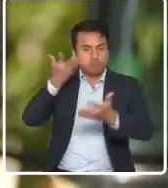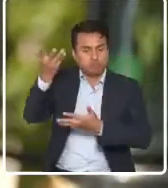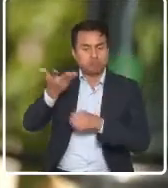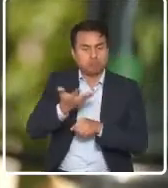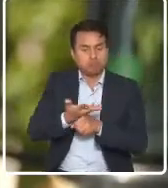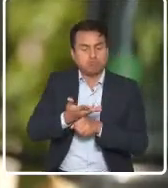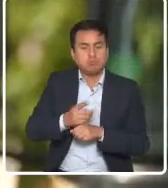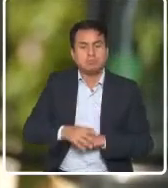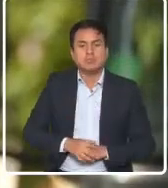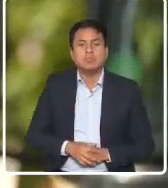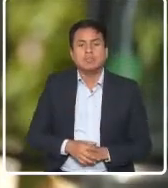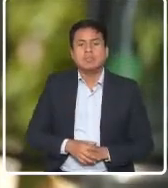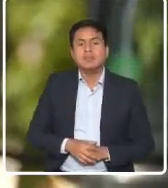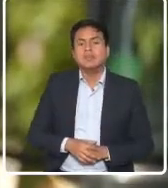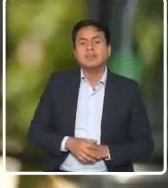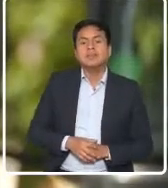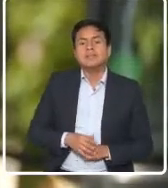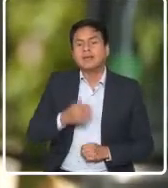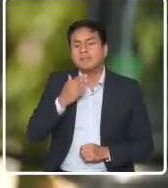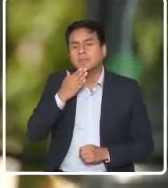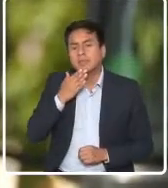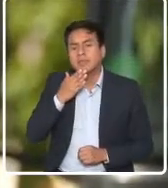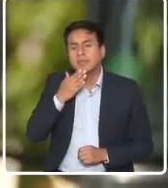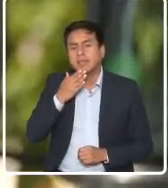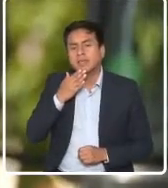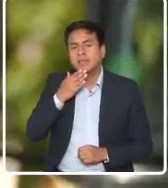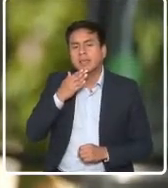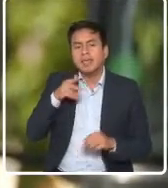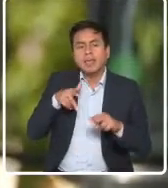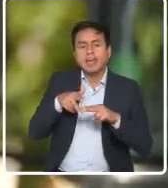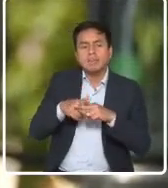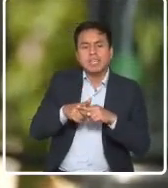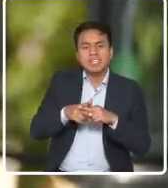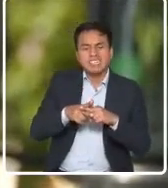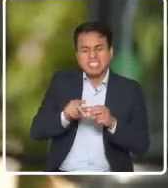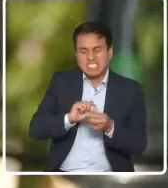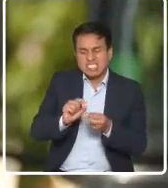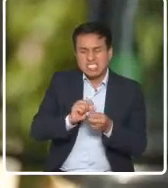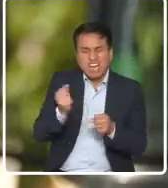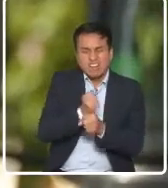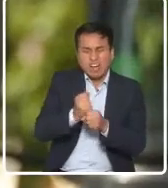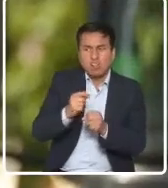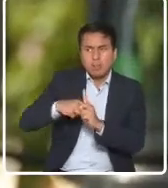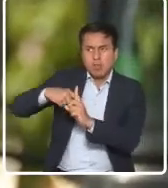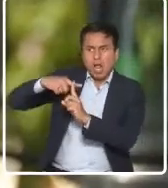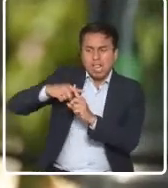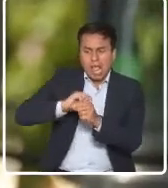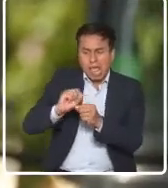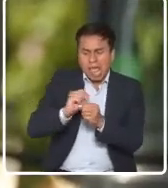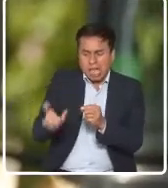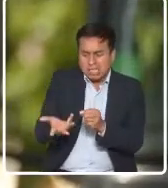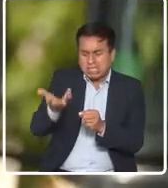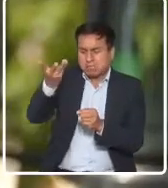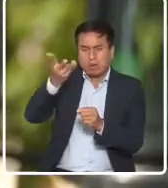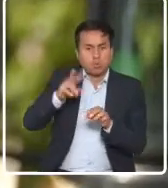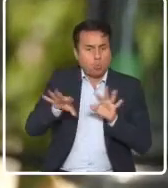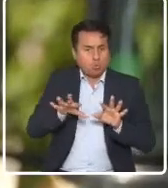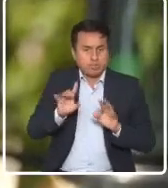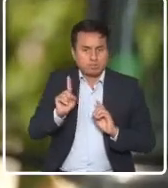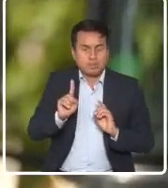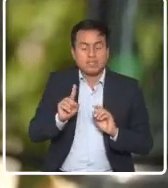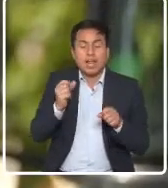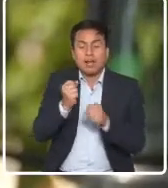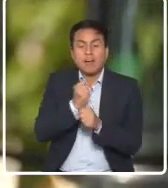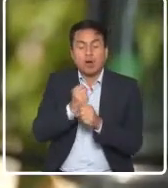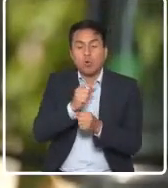incendios. No utilicen herramientas que provocan calor o chispas en los momentos de altas temperaturas. No